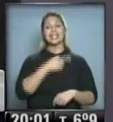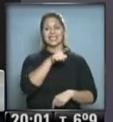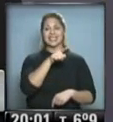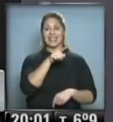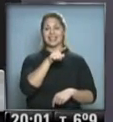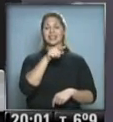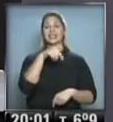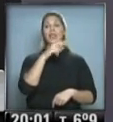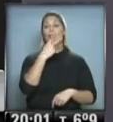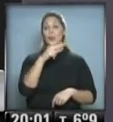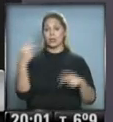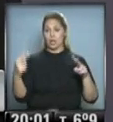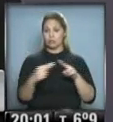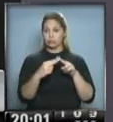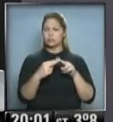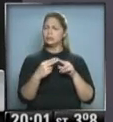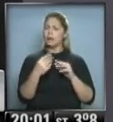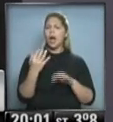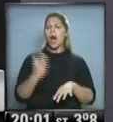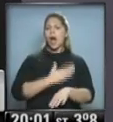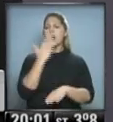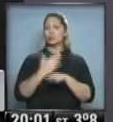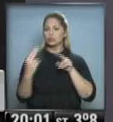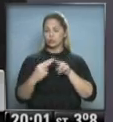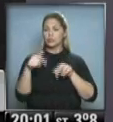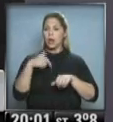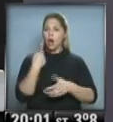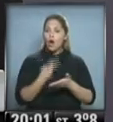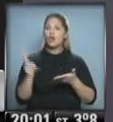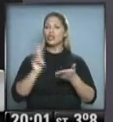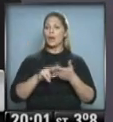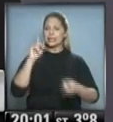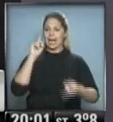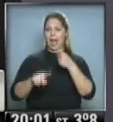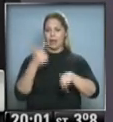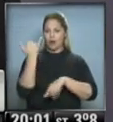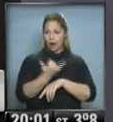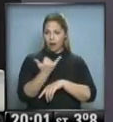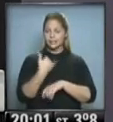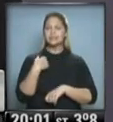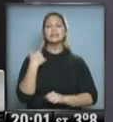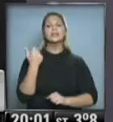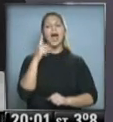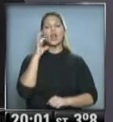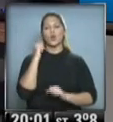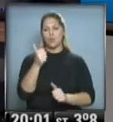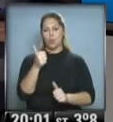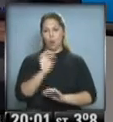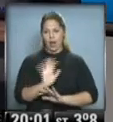Maduro. Hace mucho tiempo que no se veían las caras, deciden relanzar las relaciones entre ellos, muy positivo para ambos